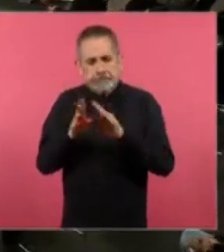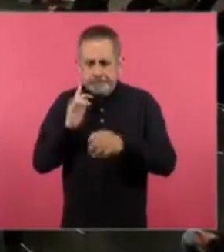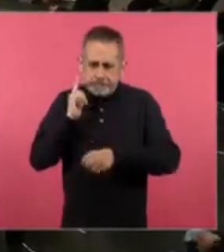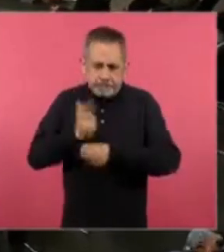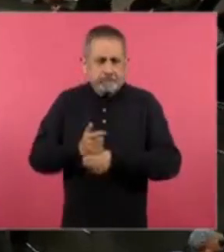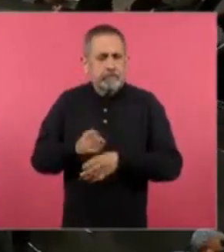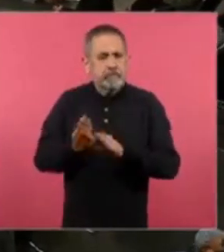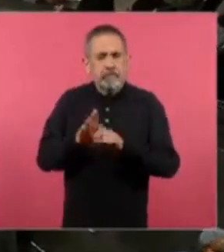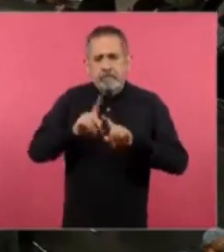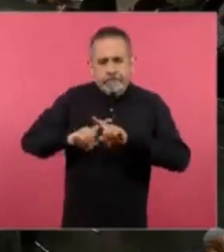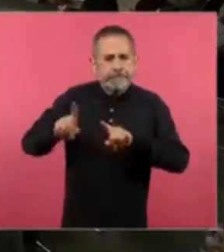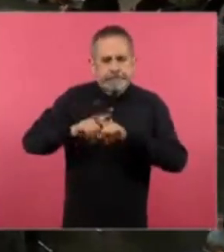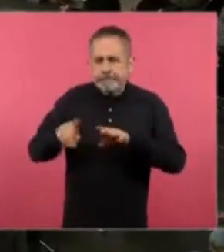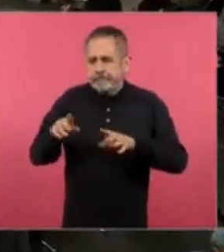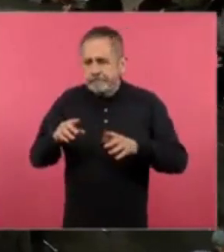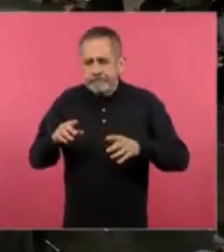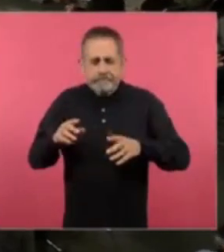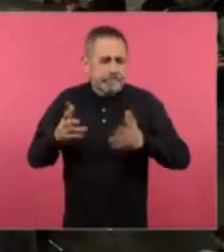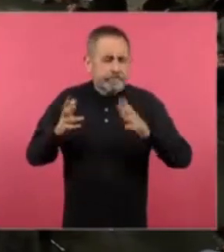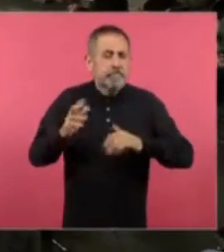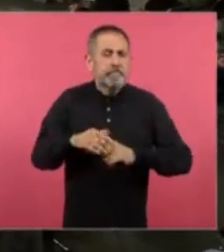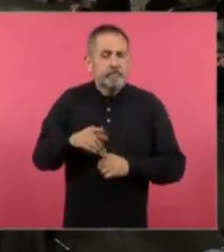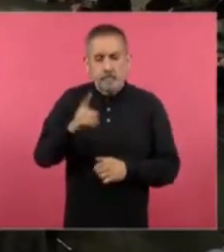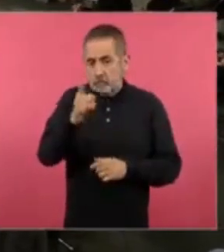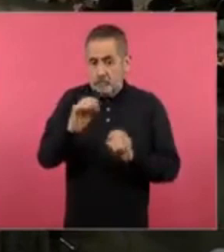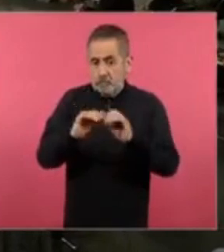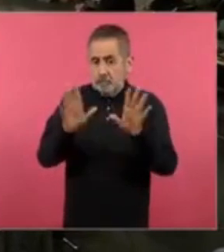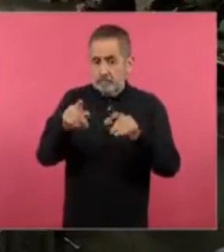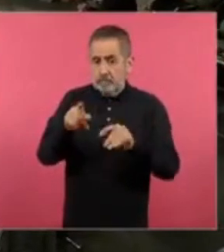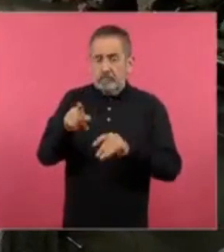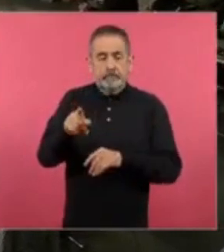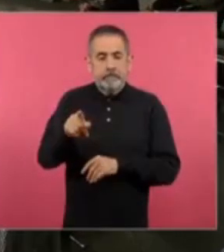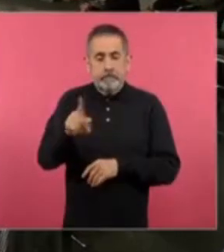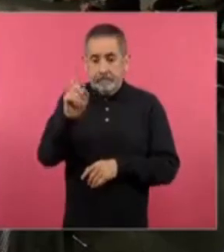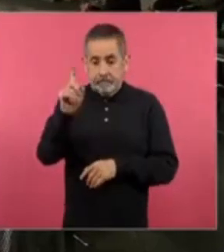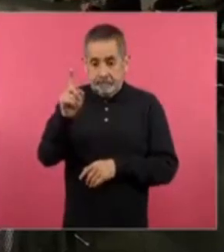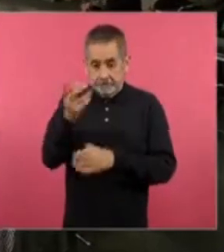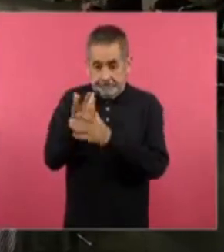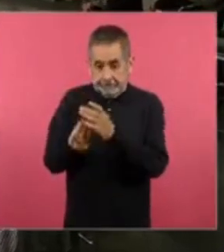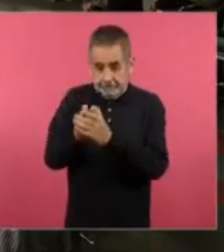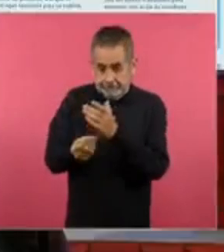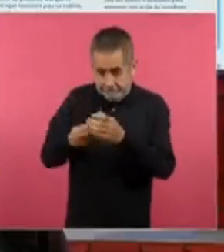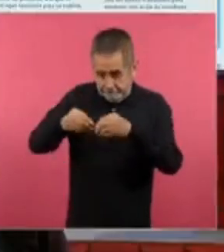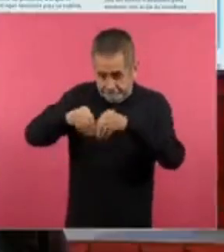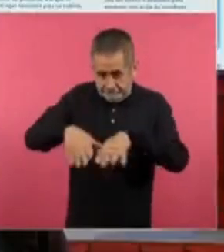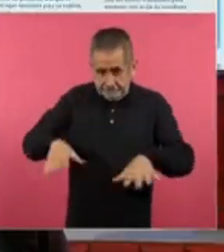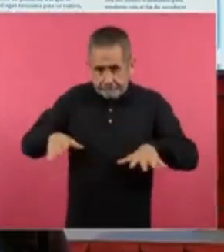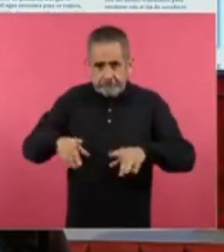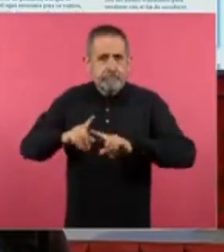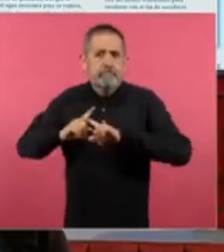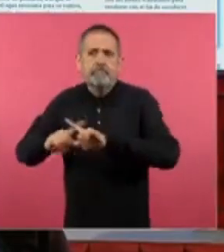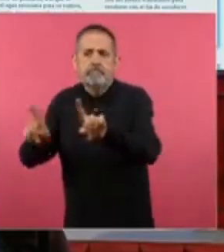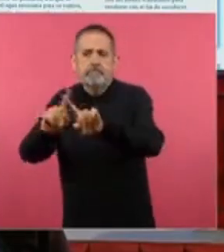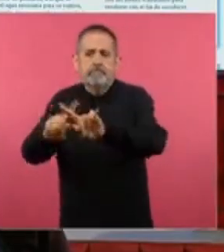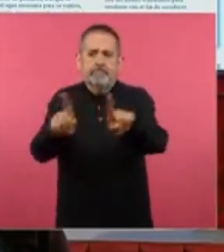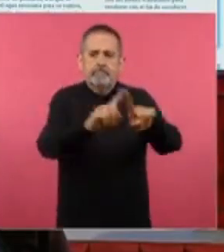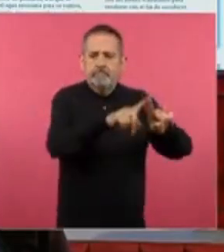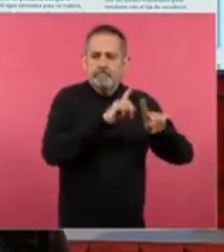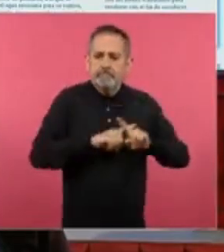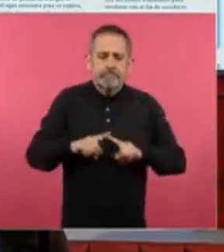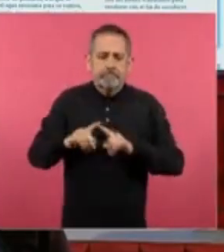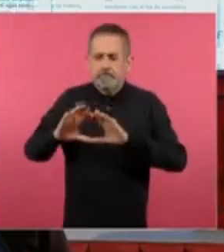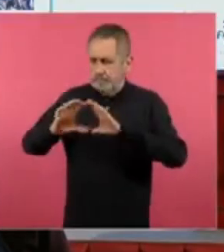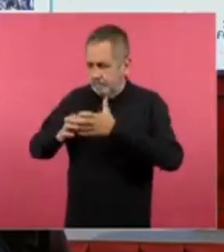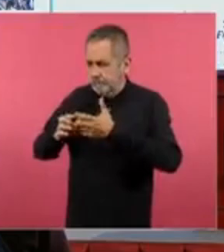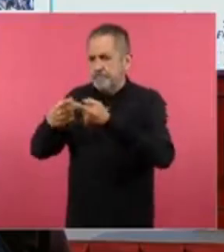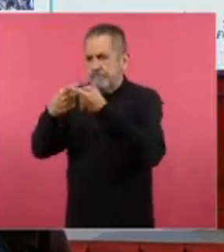identificar otras realidades, porque lo que tenemos muy claro es que el gasto de agua es muy diferente en las diferentes comunidades, ¿no? La